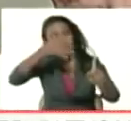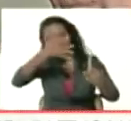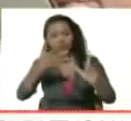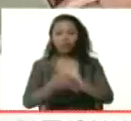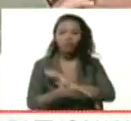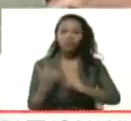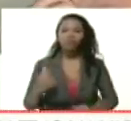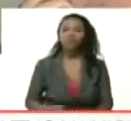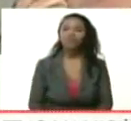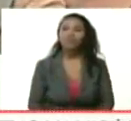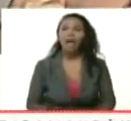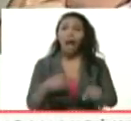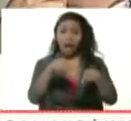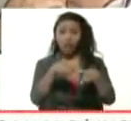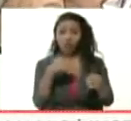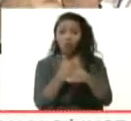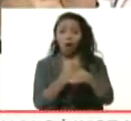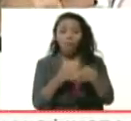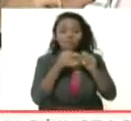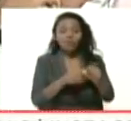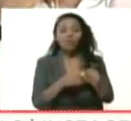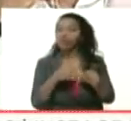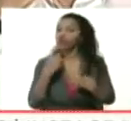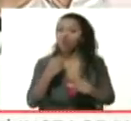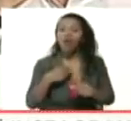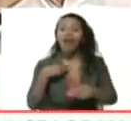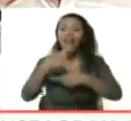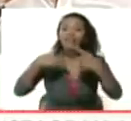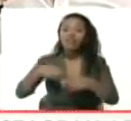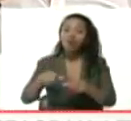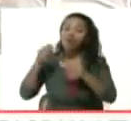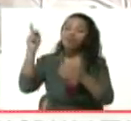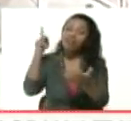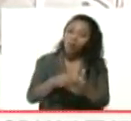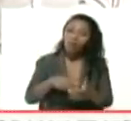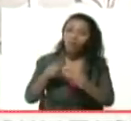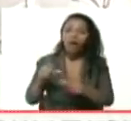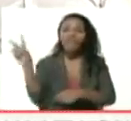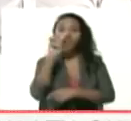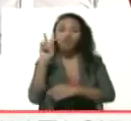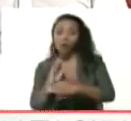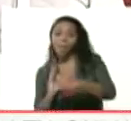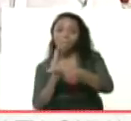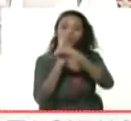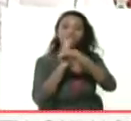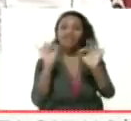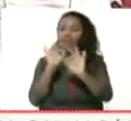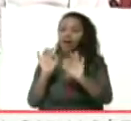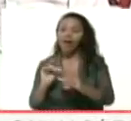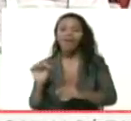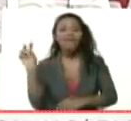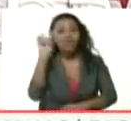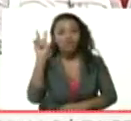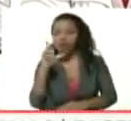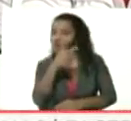Vamos formando. Esto no se queda aquí, la revolución llegó para quedarse. A Venezuela no la para nadie, no hay manera que la